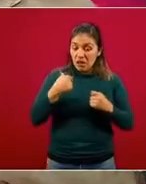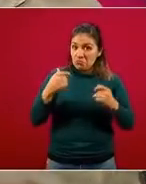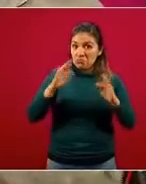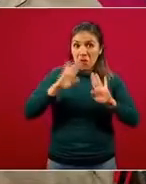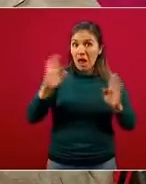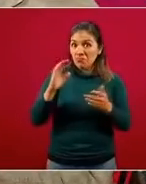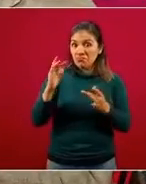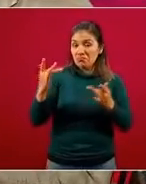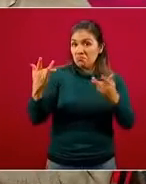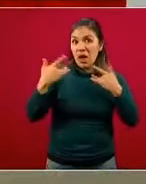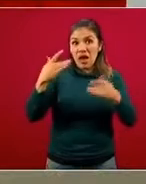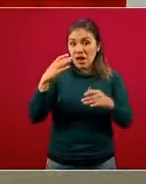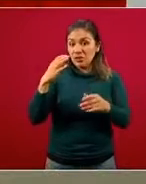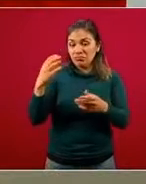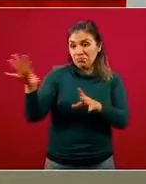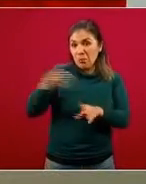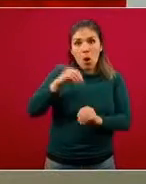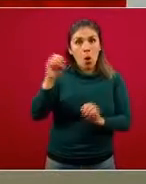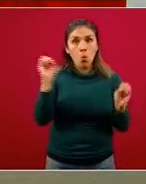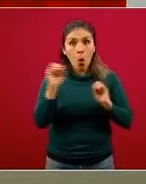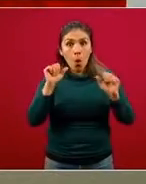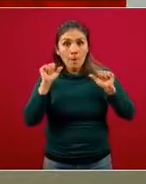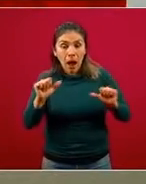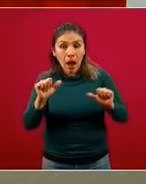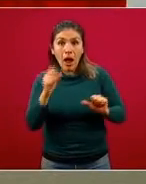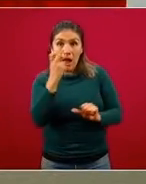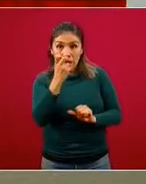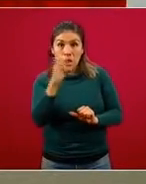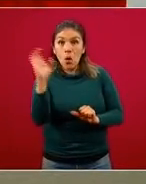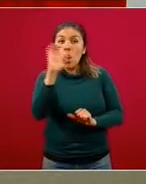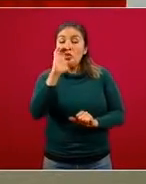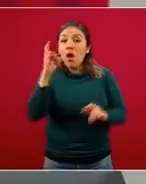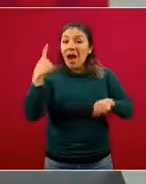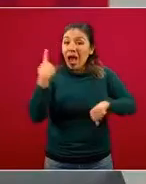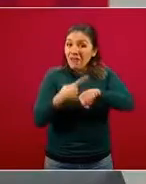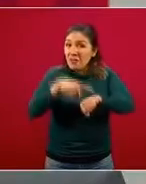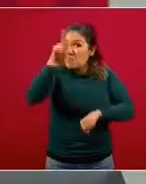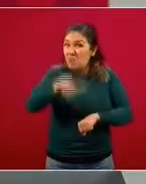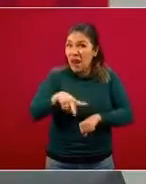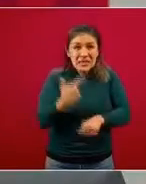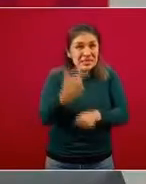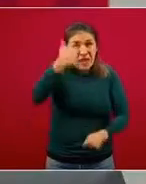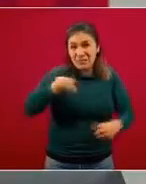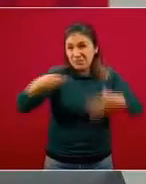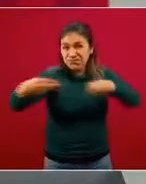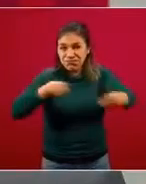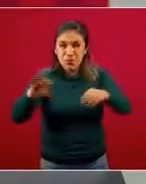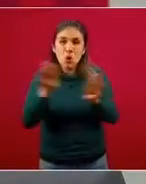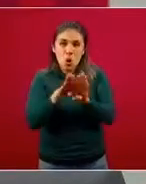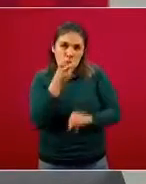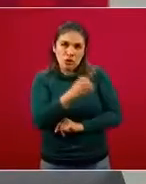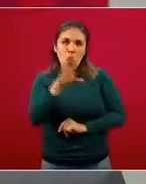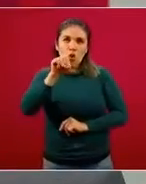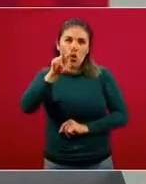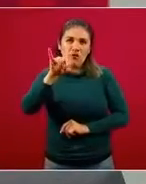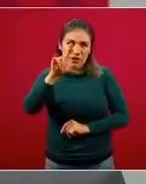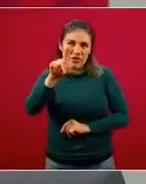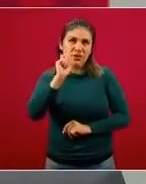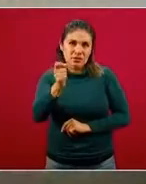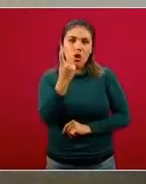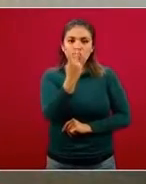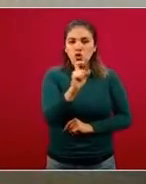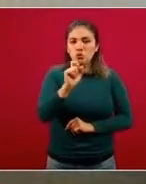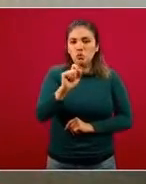proporción. We just Cuando las need a enfermedades son certain muy proportion, transmisibles, a que es certain el caso de COVID, percentage. ya When dije we're que el talking número about básico de reproducción transmissible es alrededor diseases, de